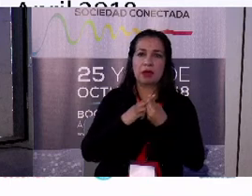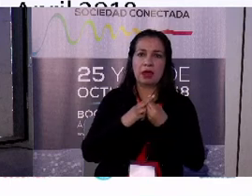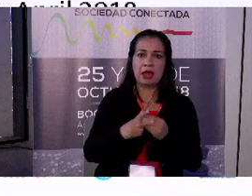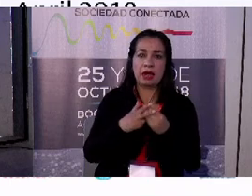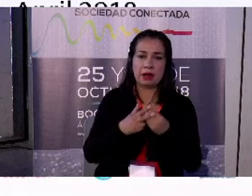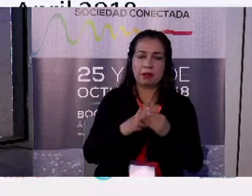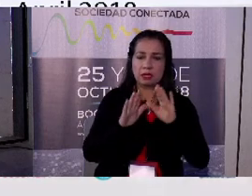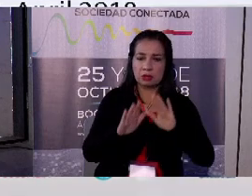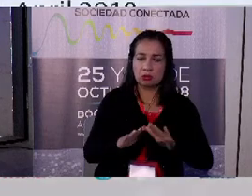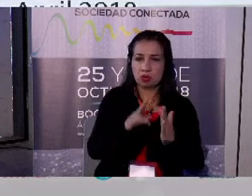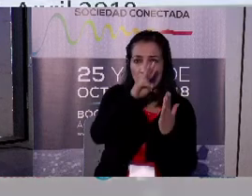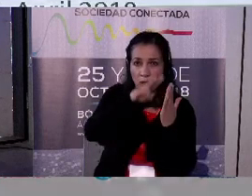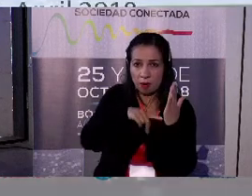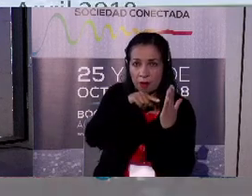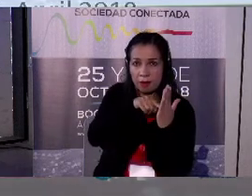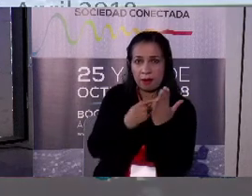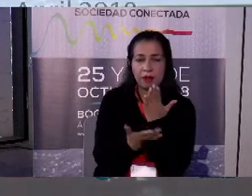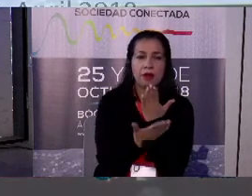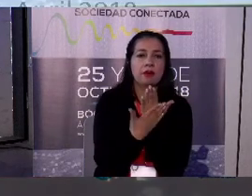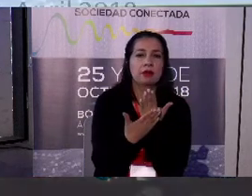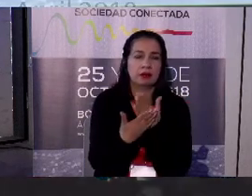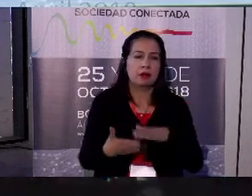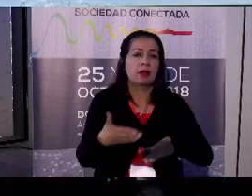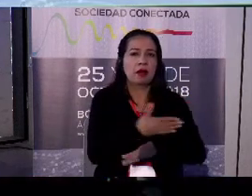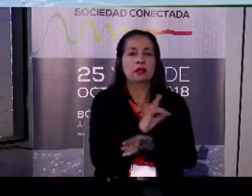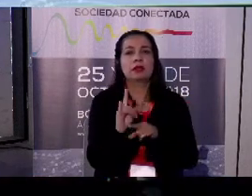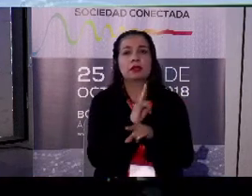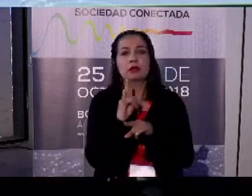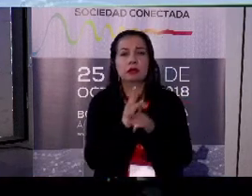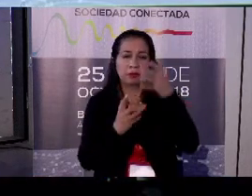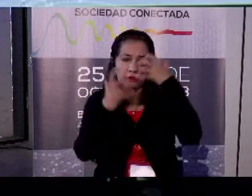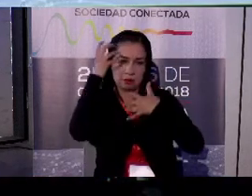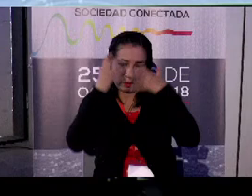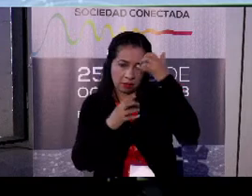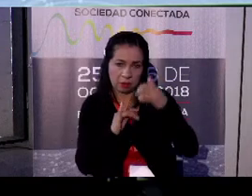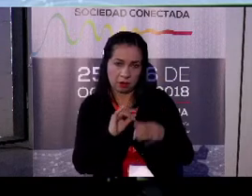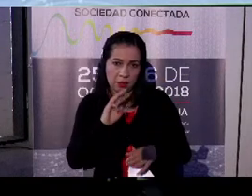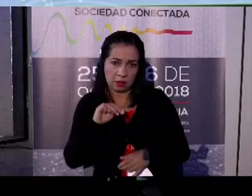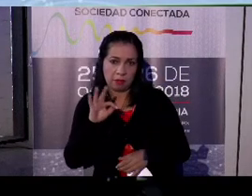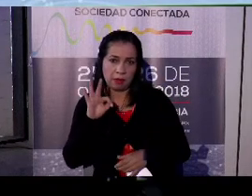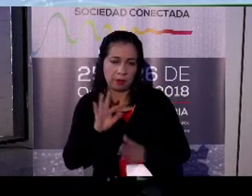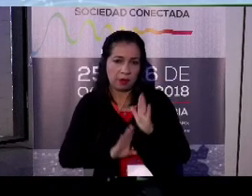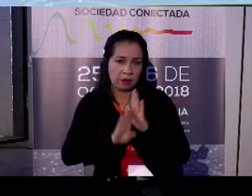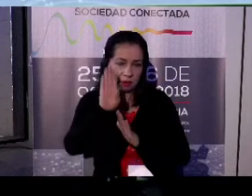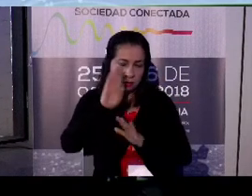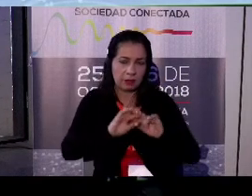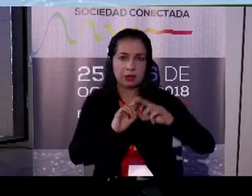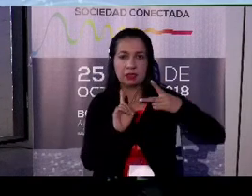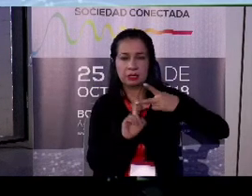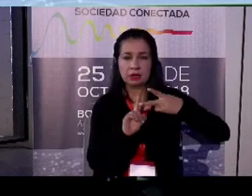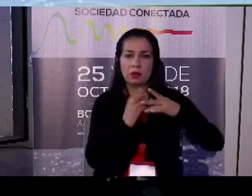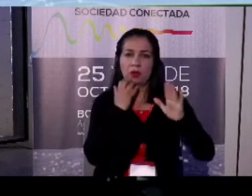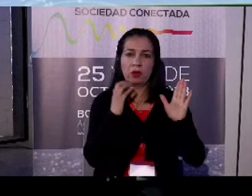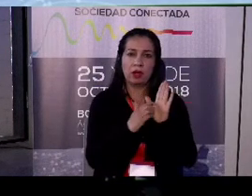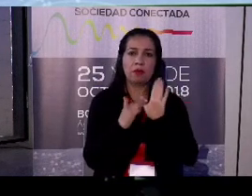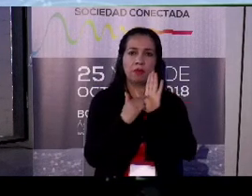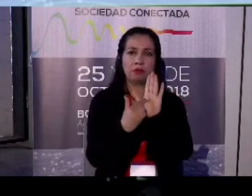en la literatura y que se utilizaron para evaluar imt avanzado y el segundo